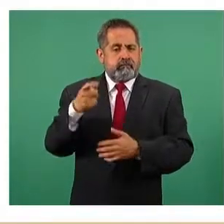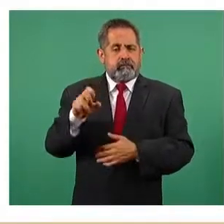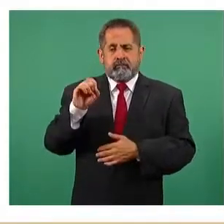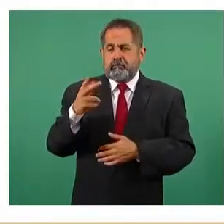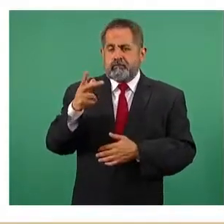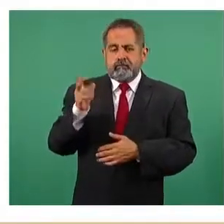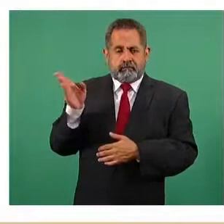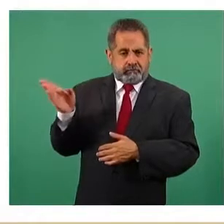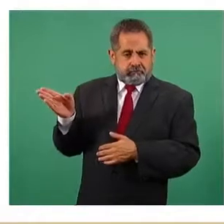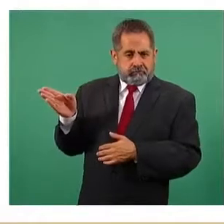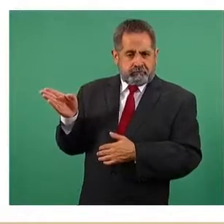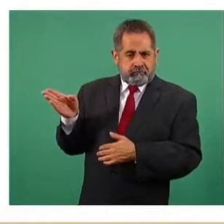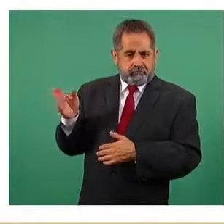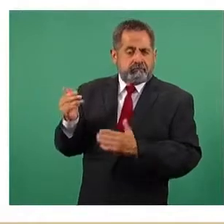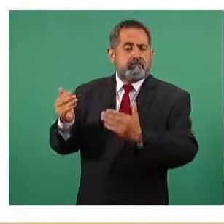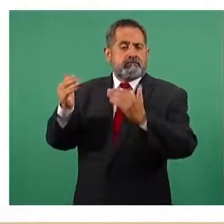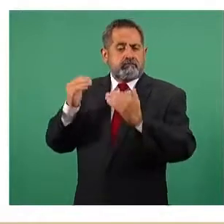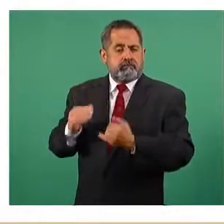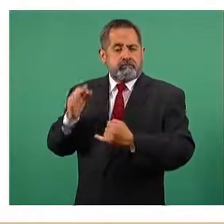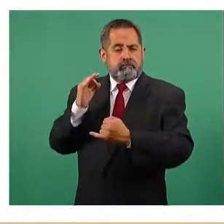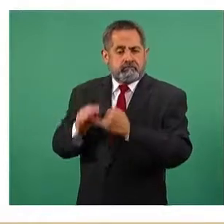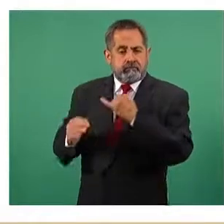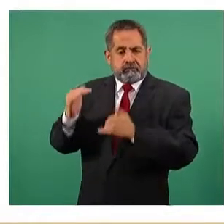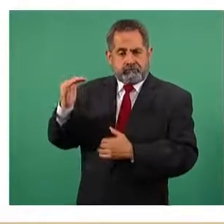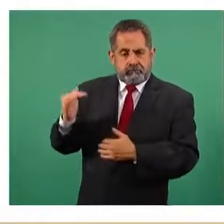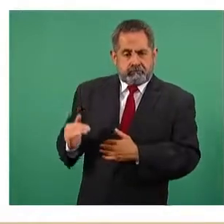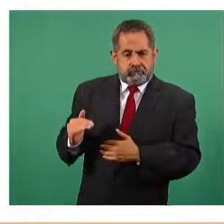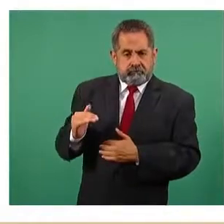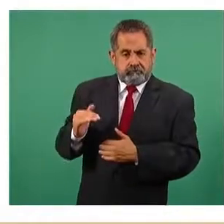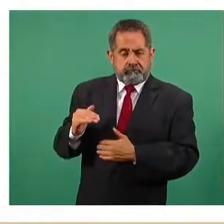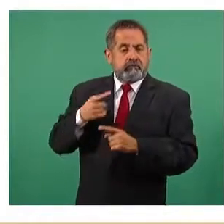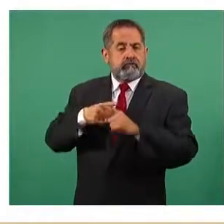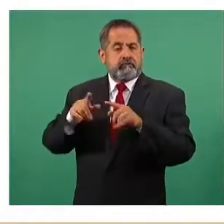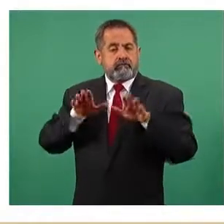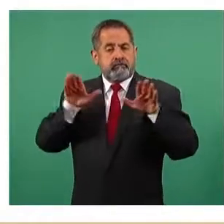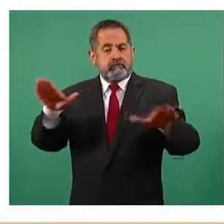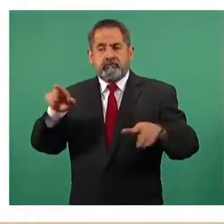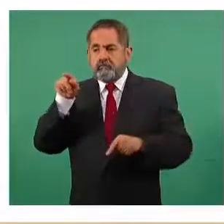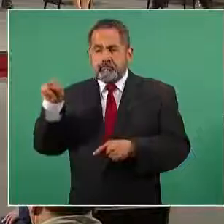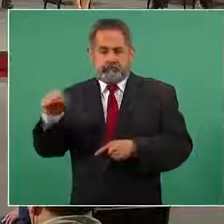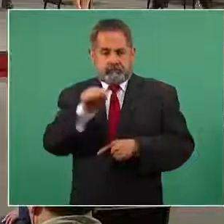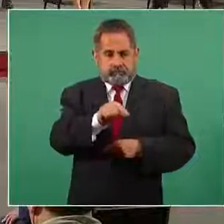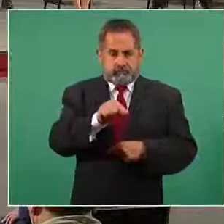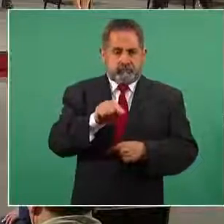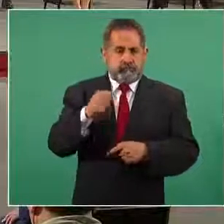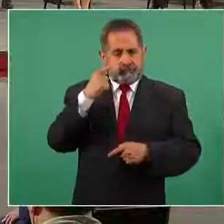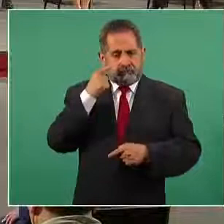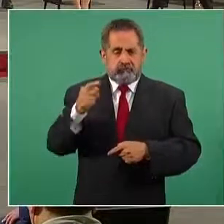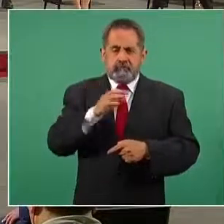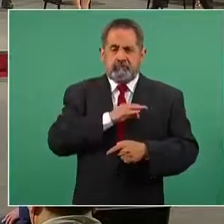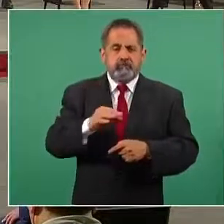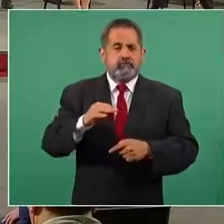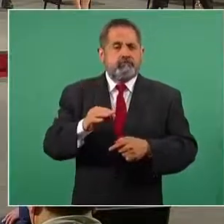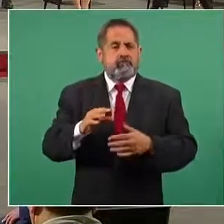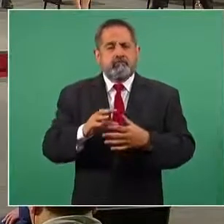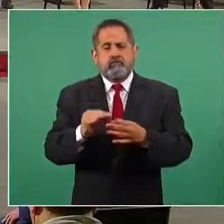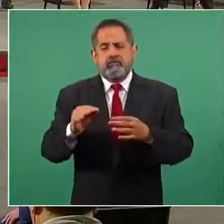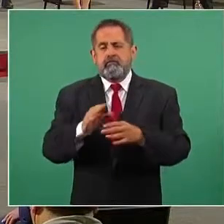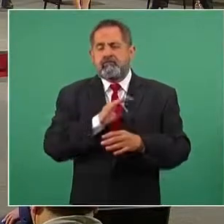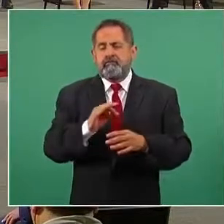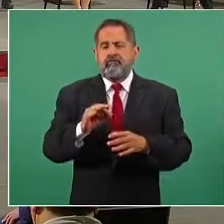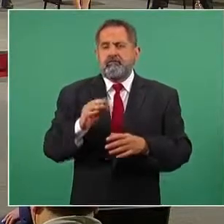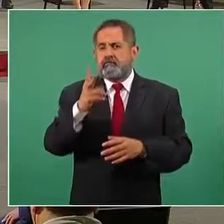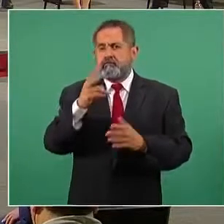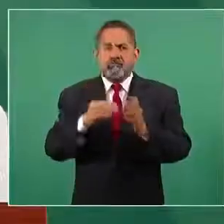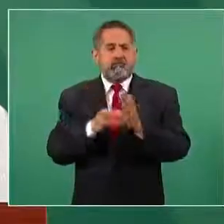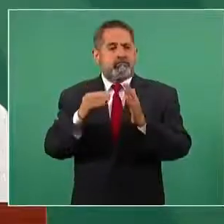683.105 de CanSino y dos entregas en distintos aeropuertos de México de Pfizer. Más o menos de Pfizer son más de